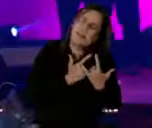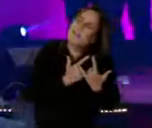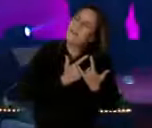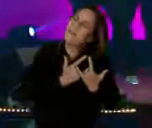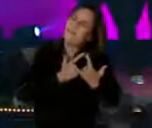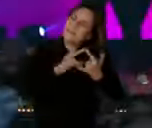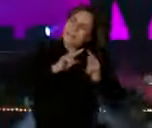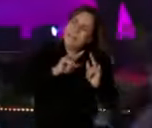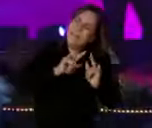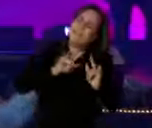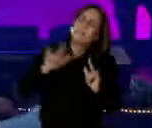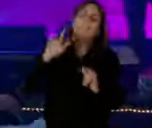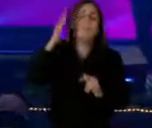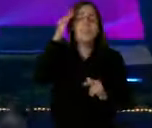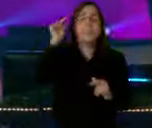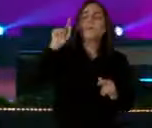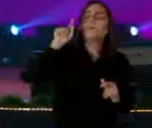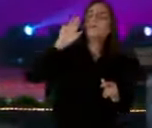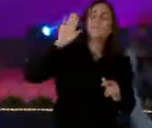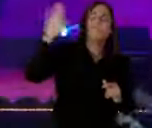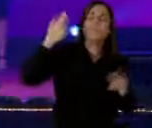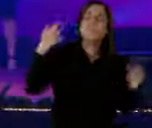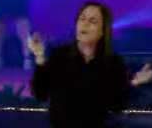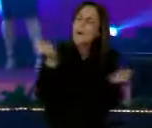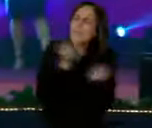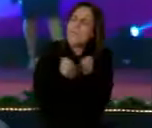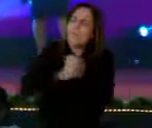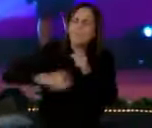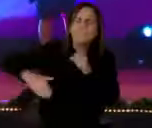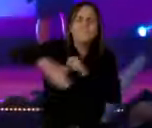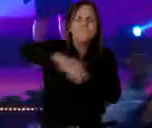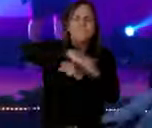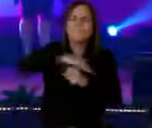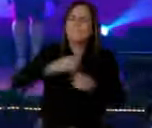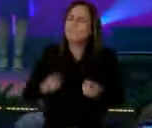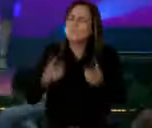Oh, porque tu amor cubre multitud de pecados.